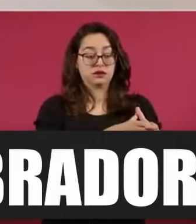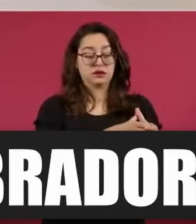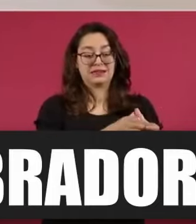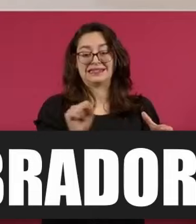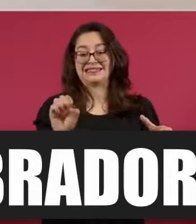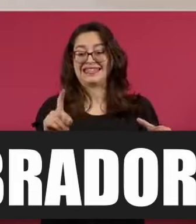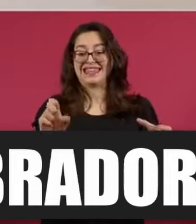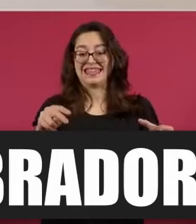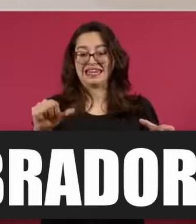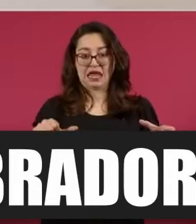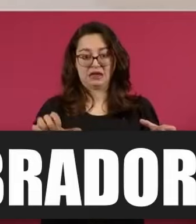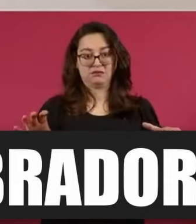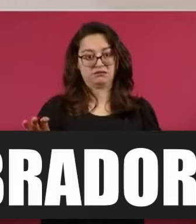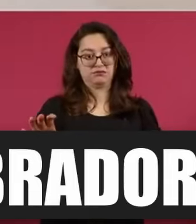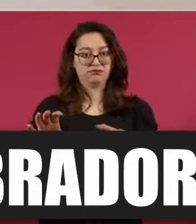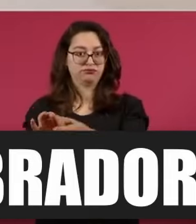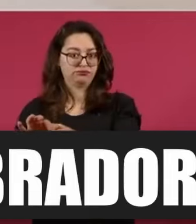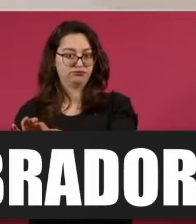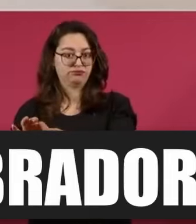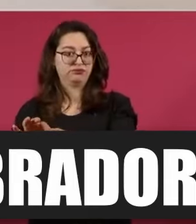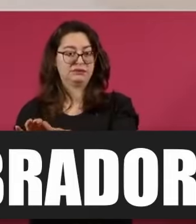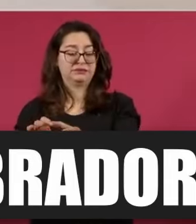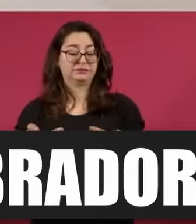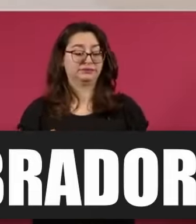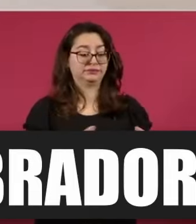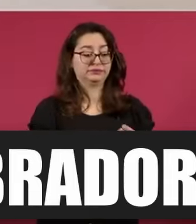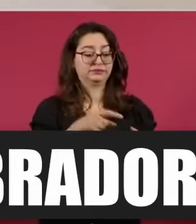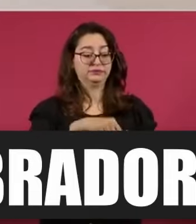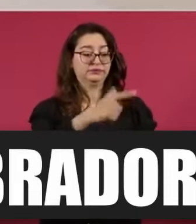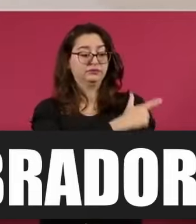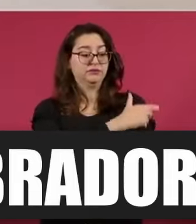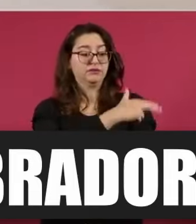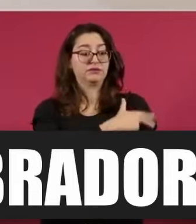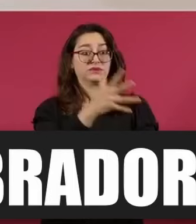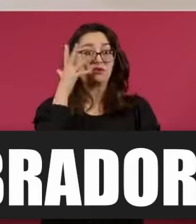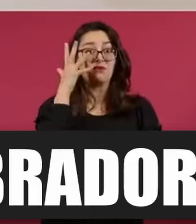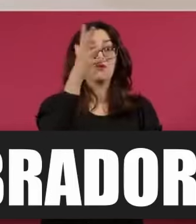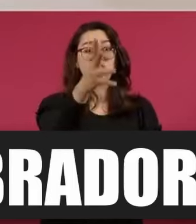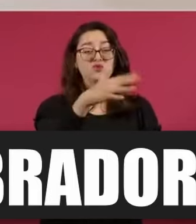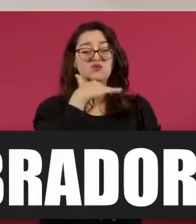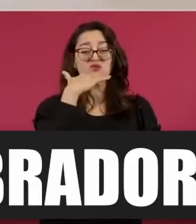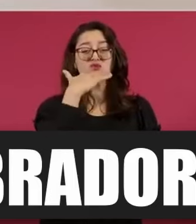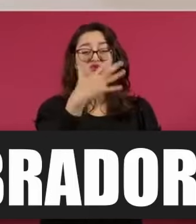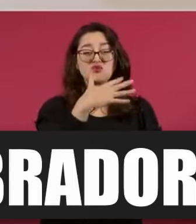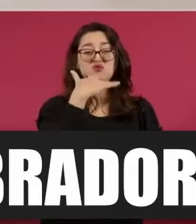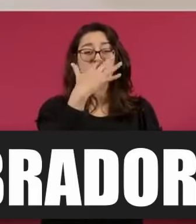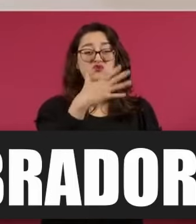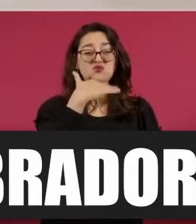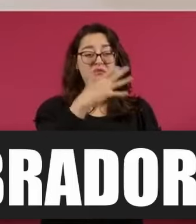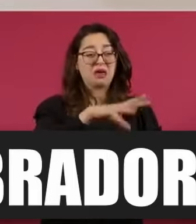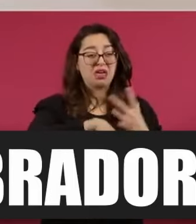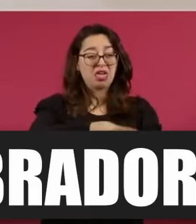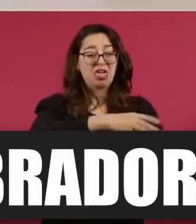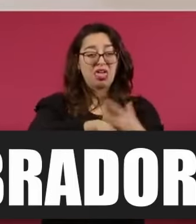Defensa, para que no se corrompa la Guardia Nacional, como sucedió con la Policía